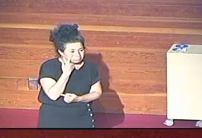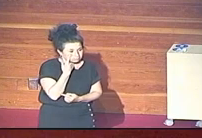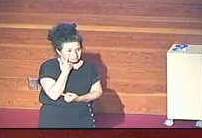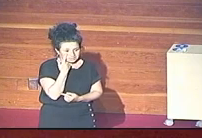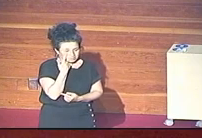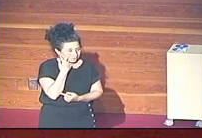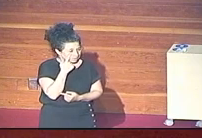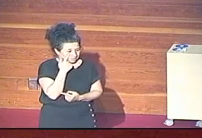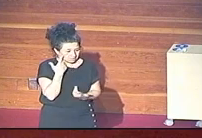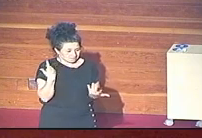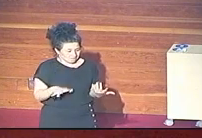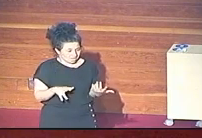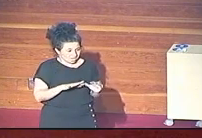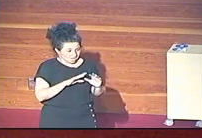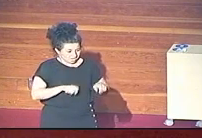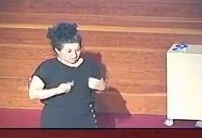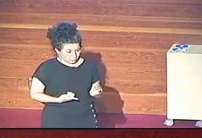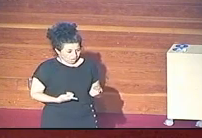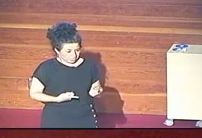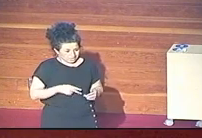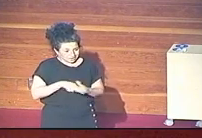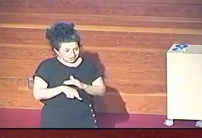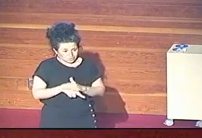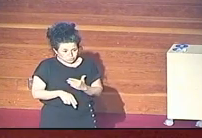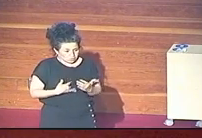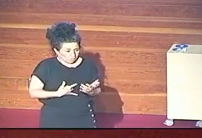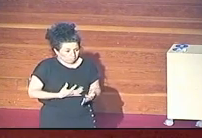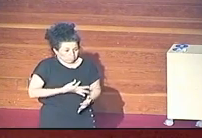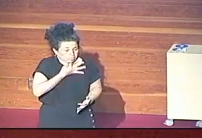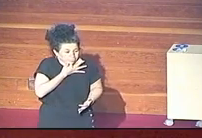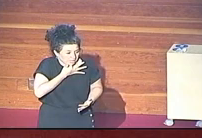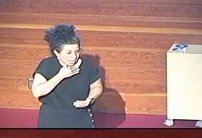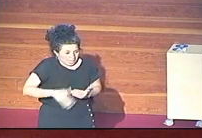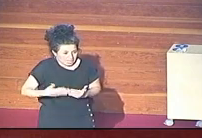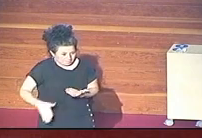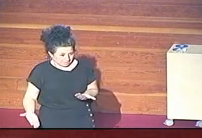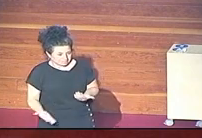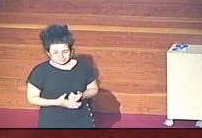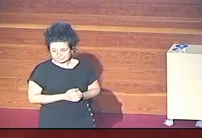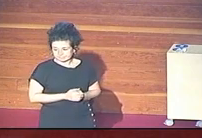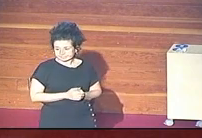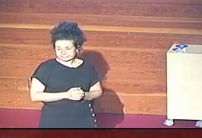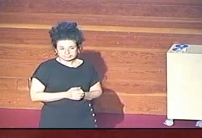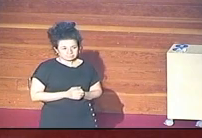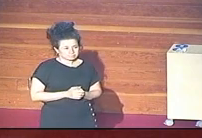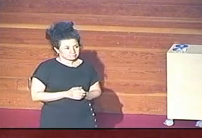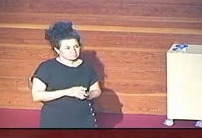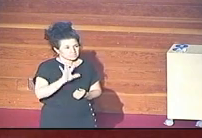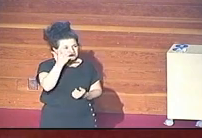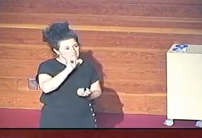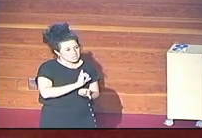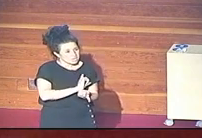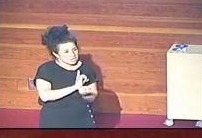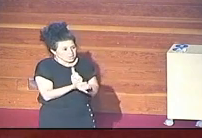los recursos naturales bueno el cambio climático y el coronavirus son dos